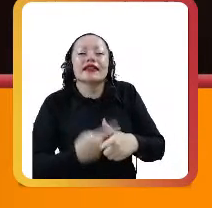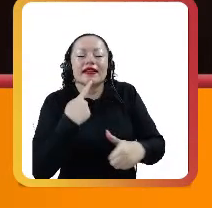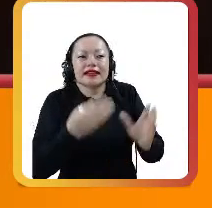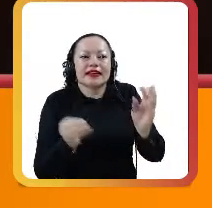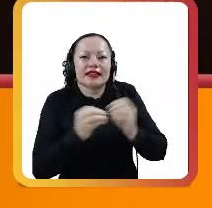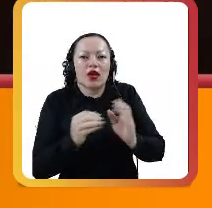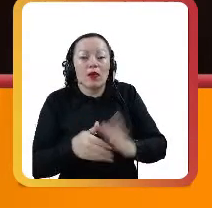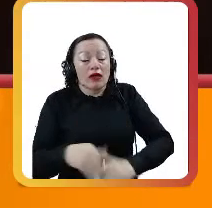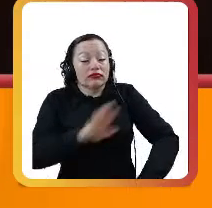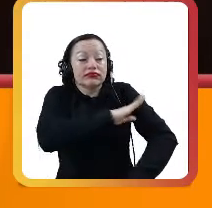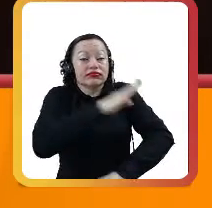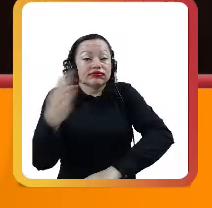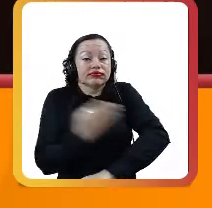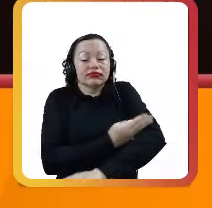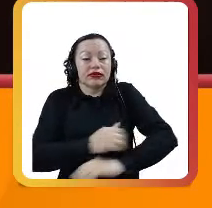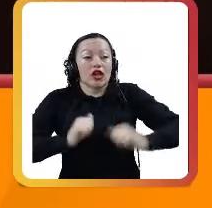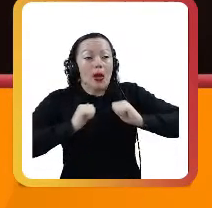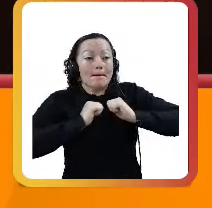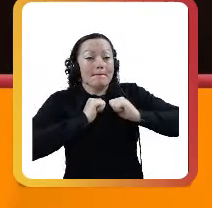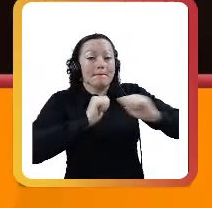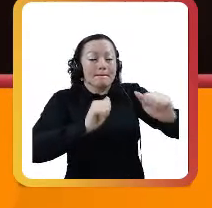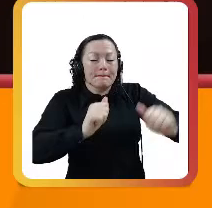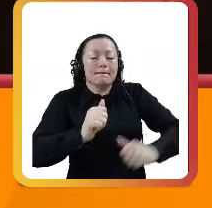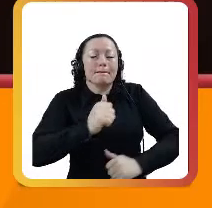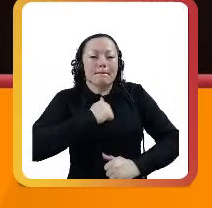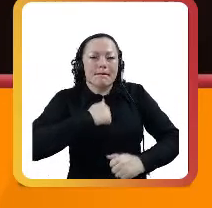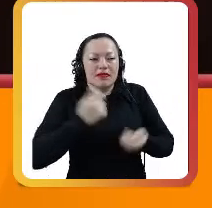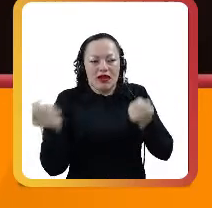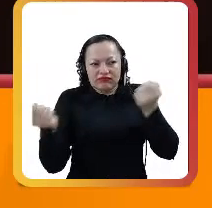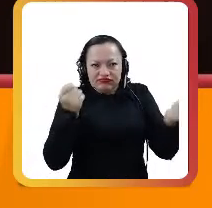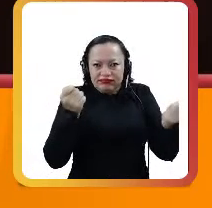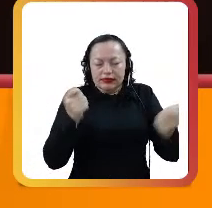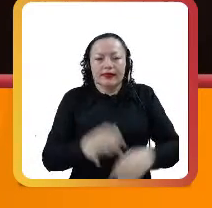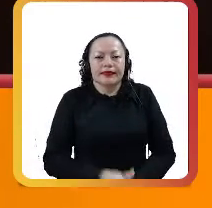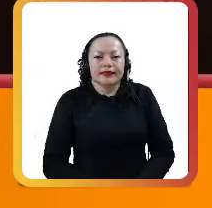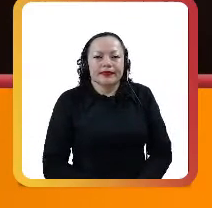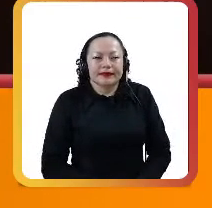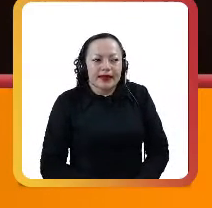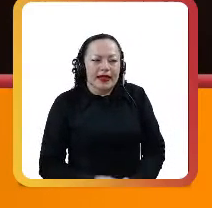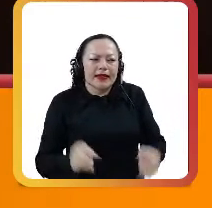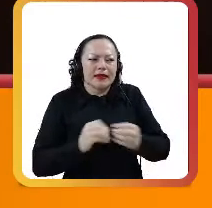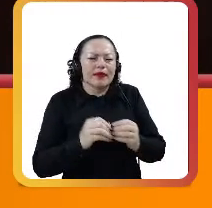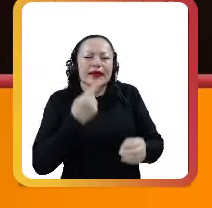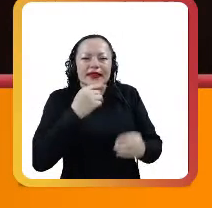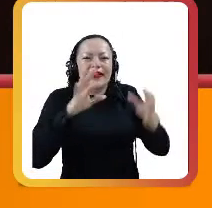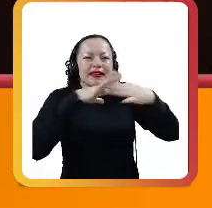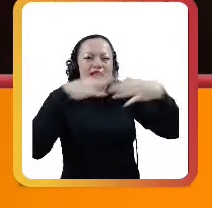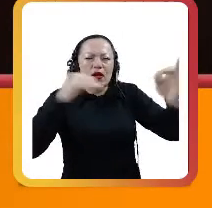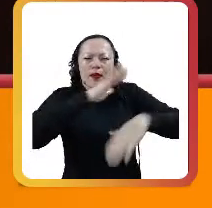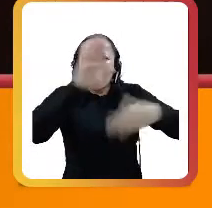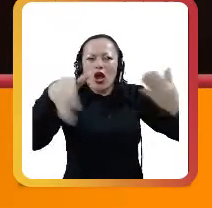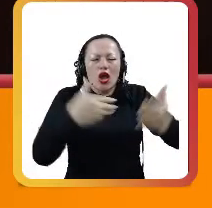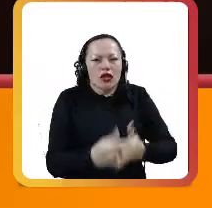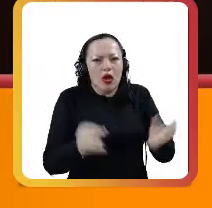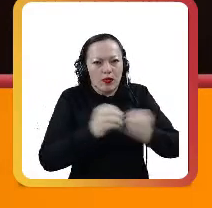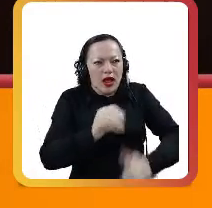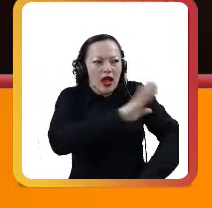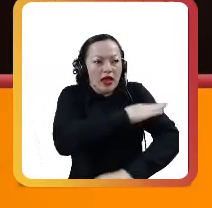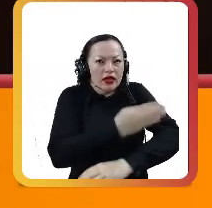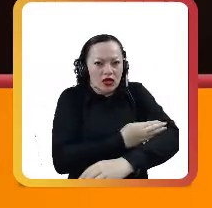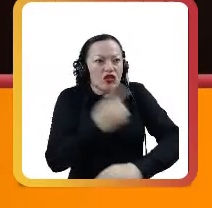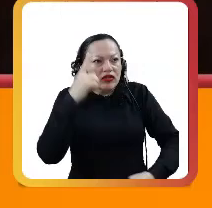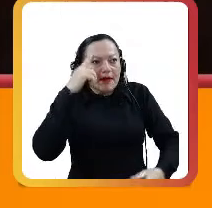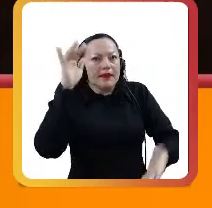más poderoso cuando tengas el control total sobre ti mismo. Hay una frase que dice, todo lo que seas capaz de creer,